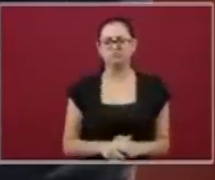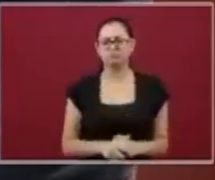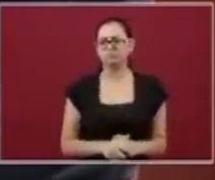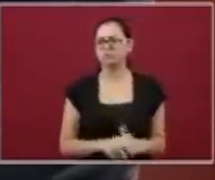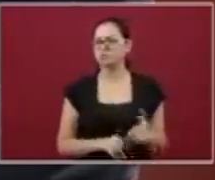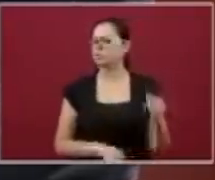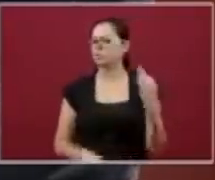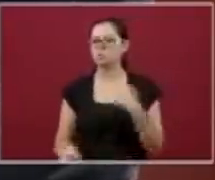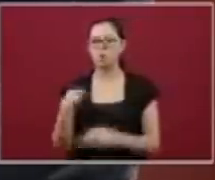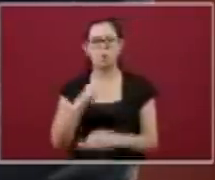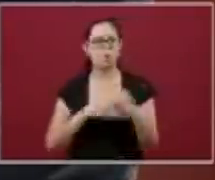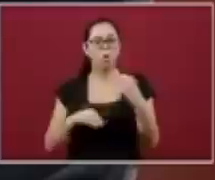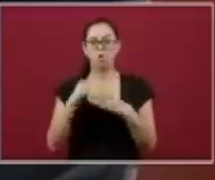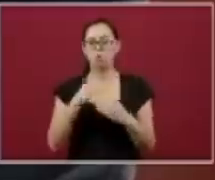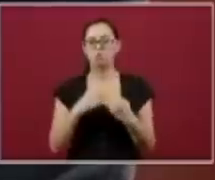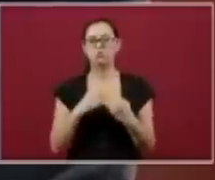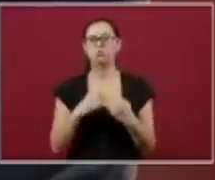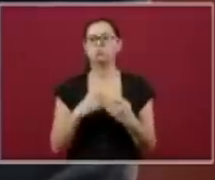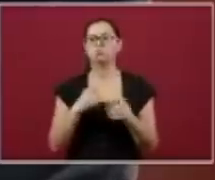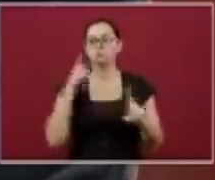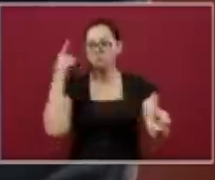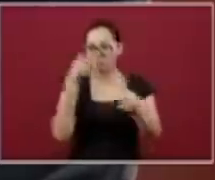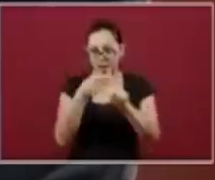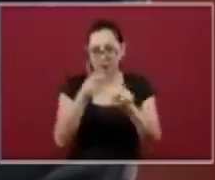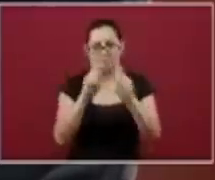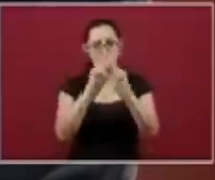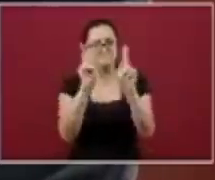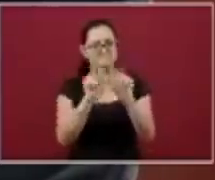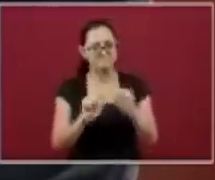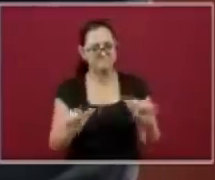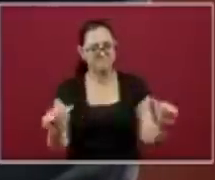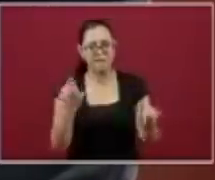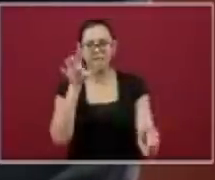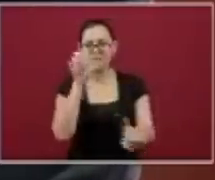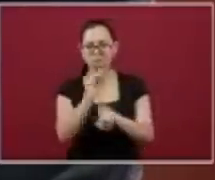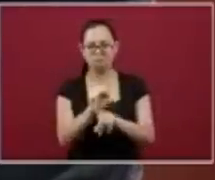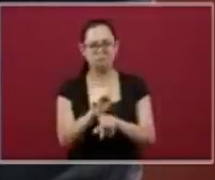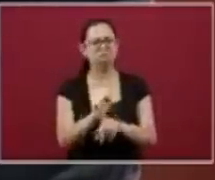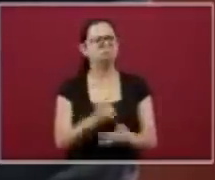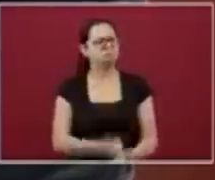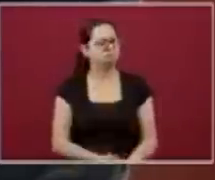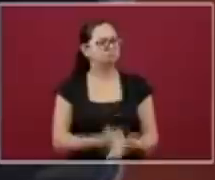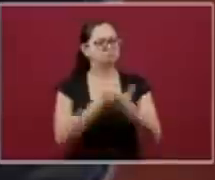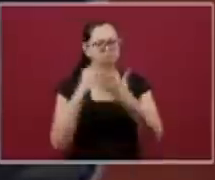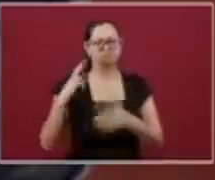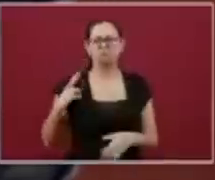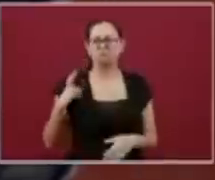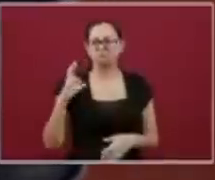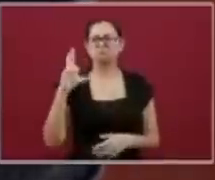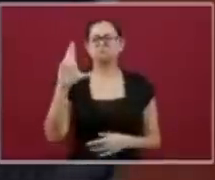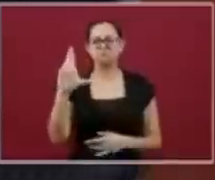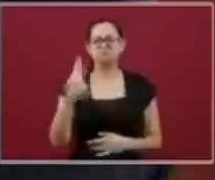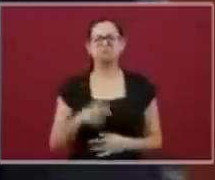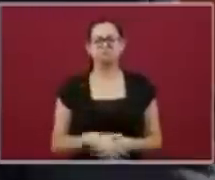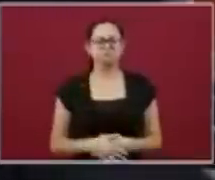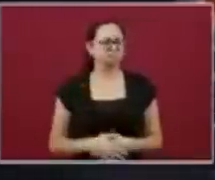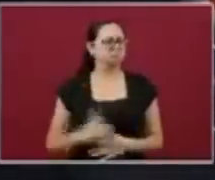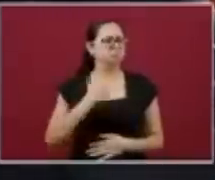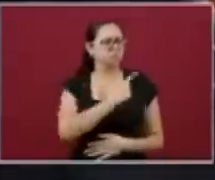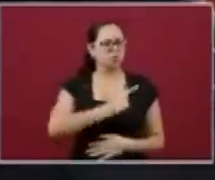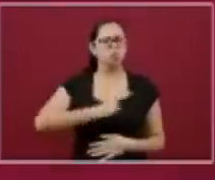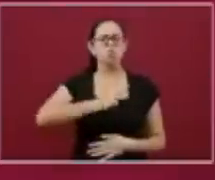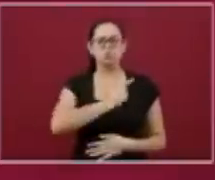signifique conseguir la paz, en lo que podamos ayudar, estamos